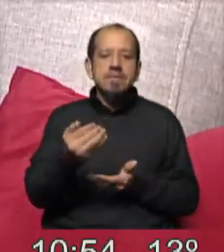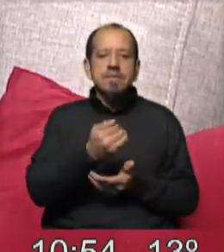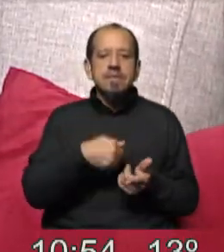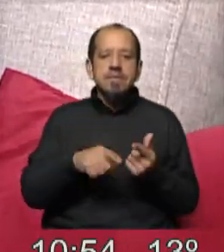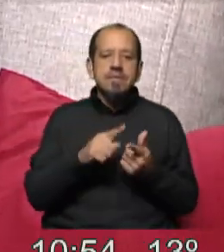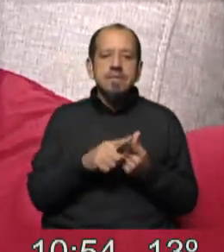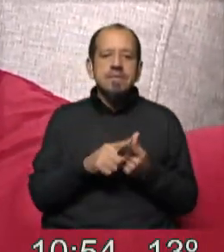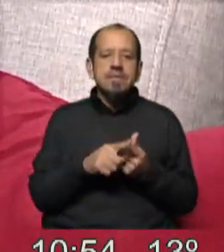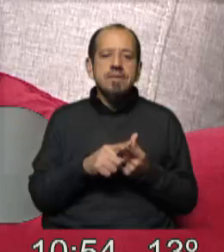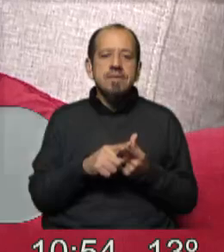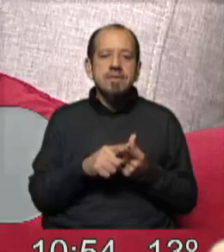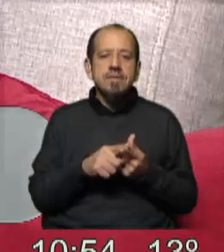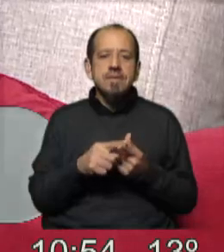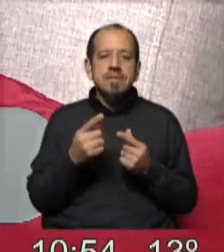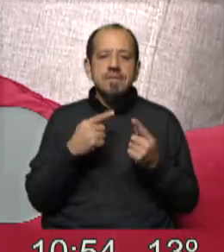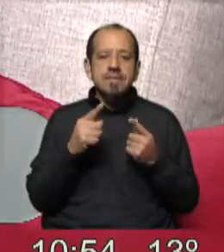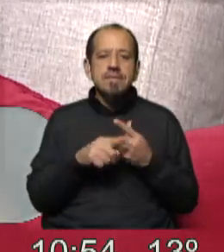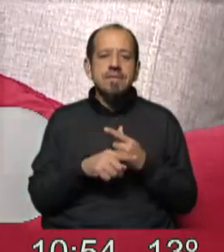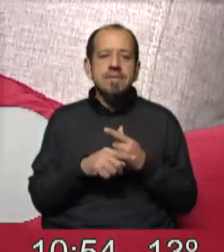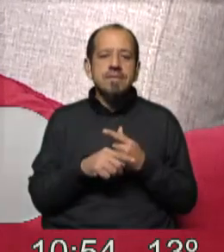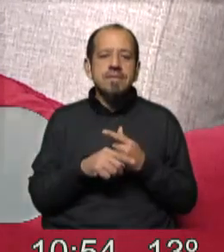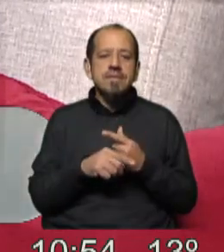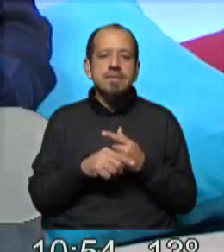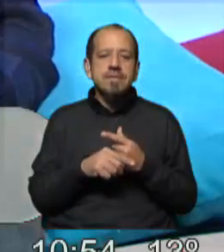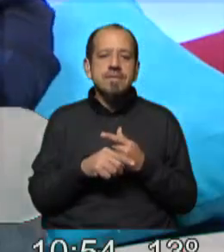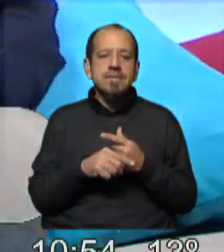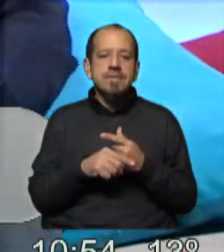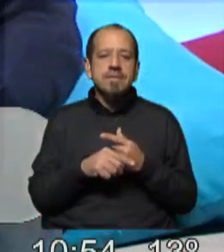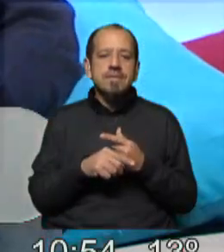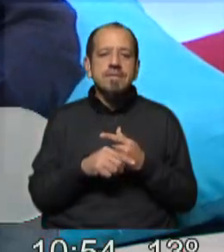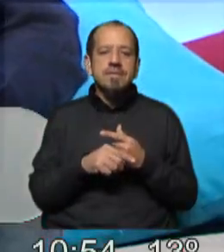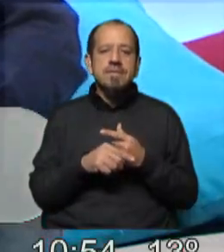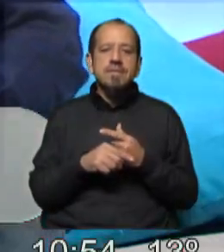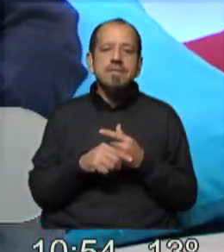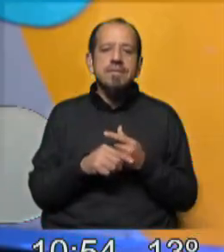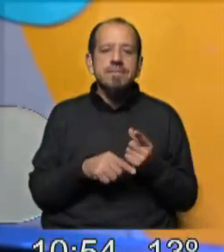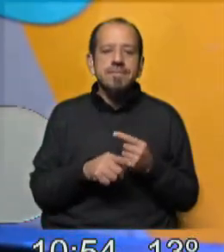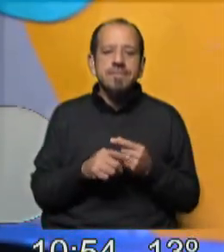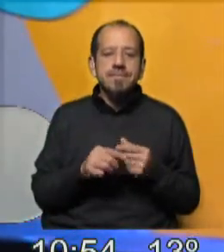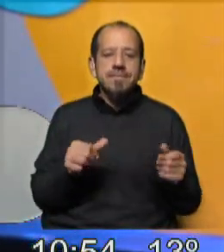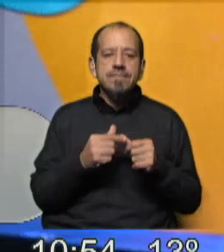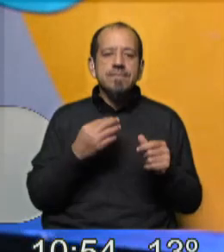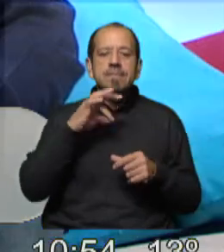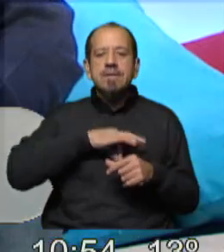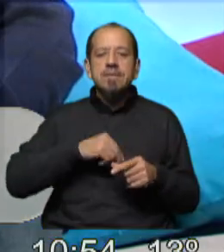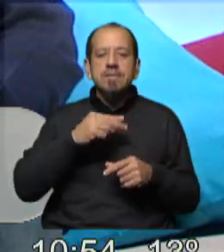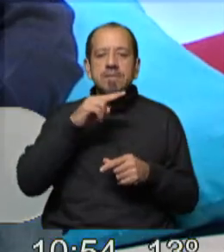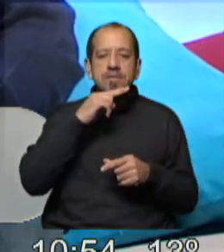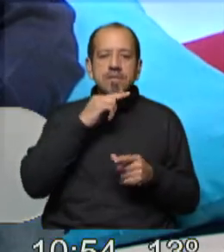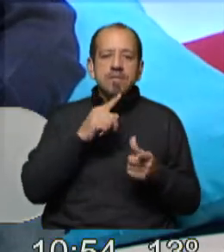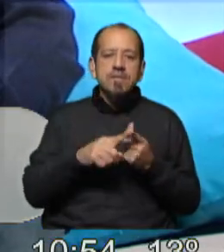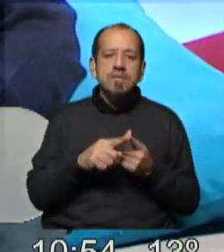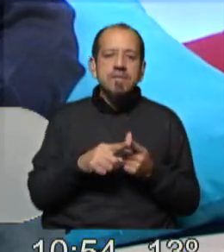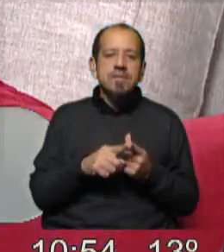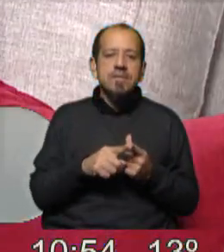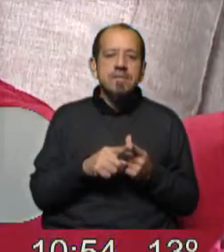no. Sí, después tenemos que hablar. Claro, ahí yo fue como que recolecté. No, todavía no compartí con él todavía. ¿Vos te estás haciendo un sueldo extra los viernes? Una monedita ahí sí que salió